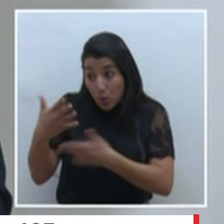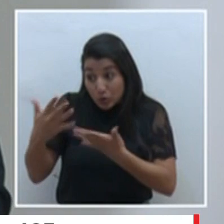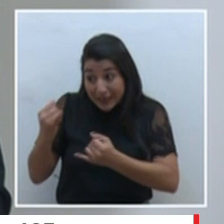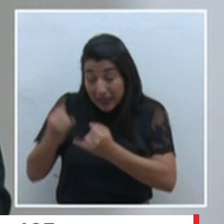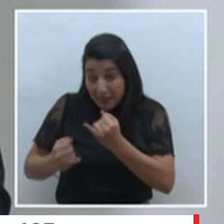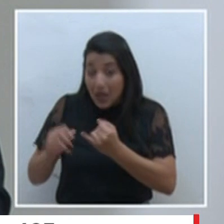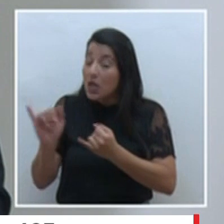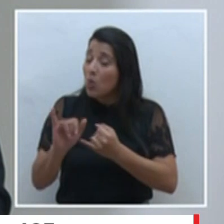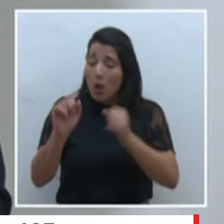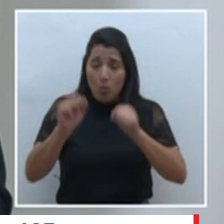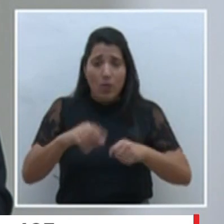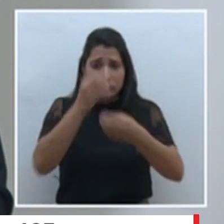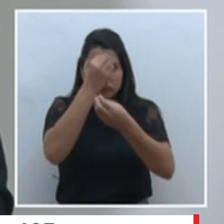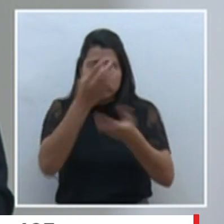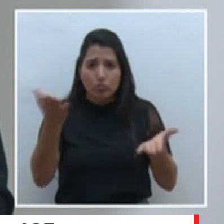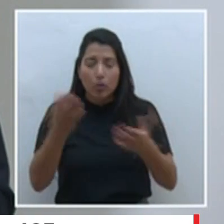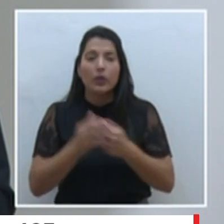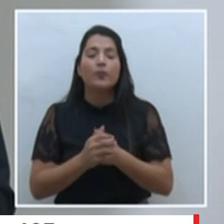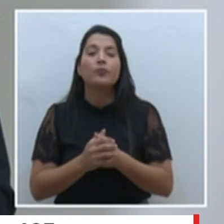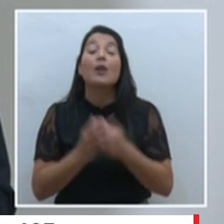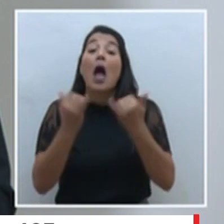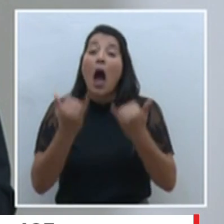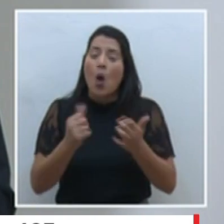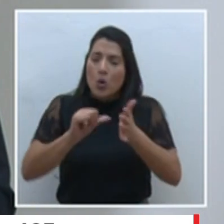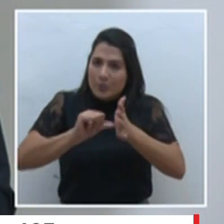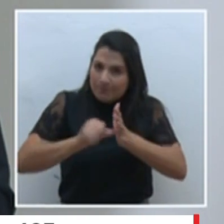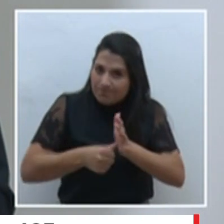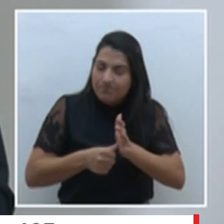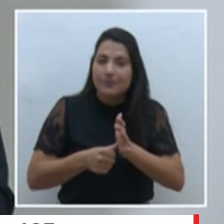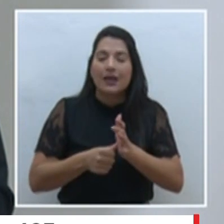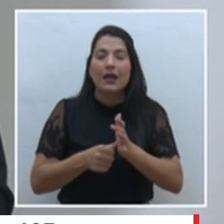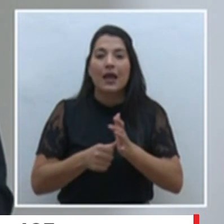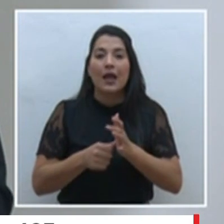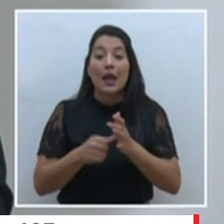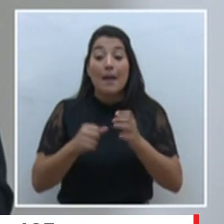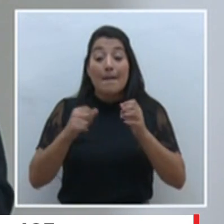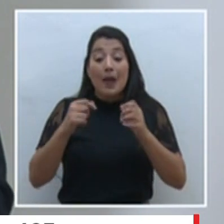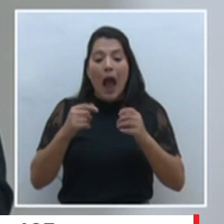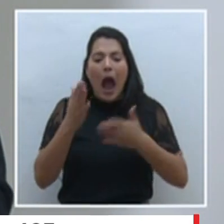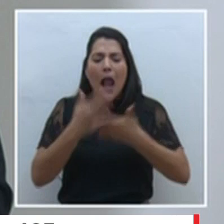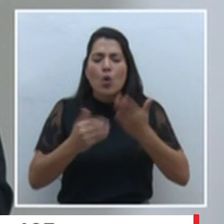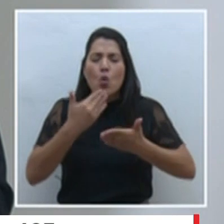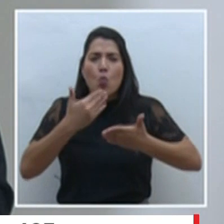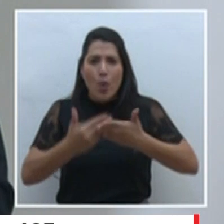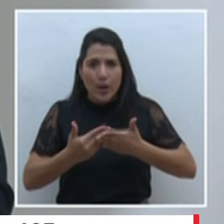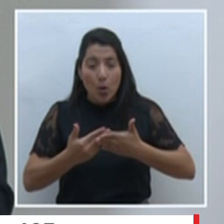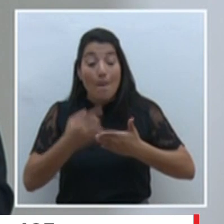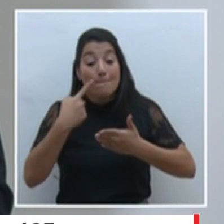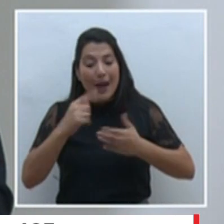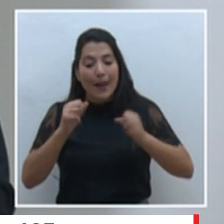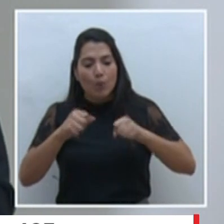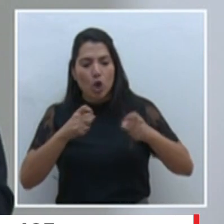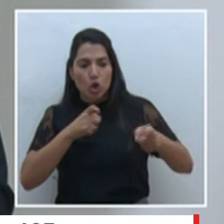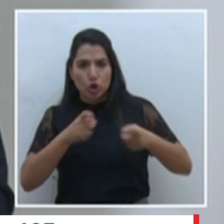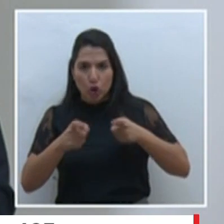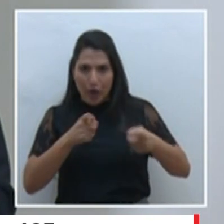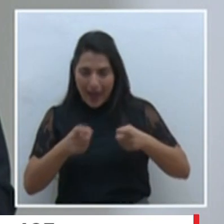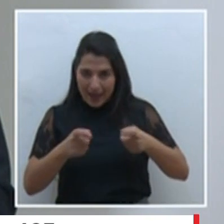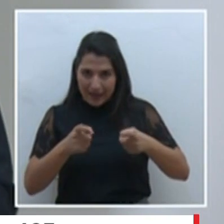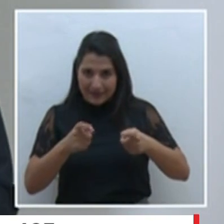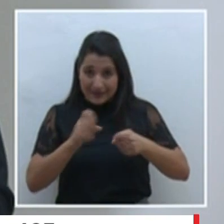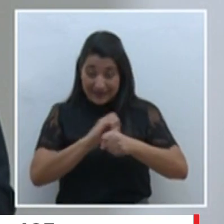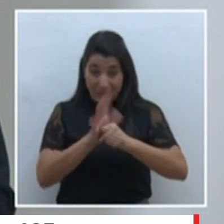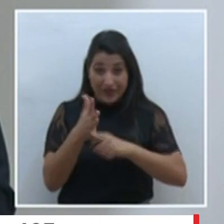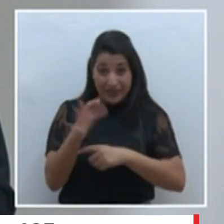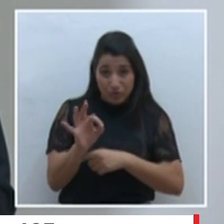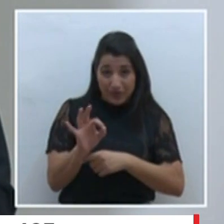una de los éxitos que ha tenido el manejo de esta pandemia es que la información tiene que ser 100% transparente,